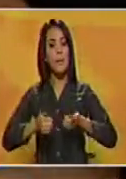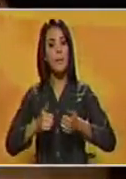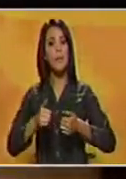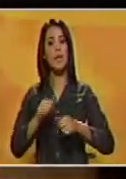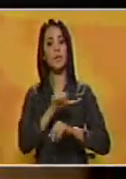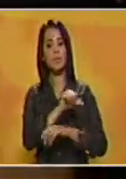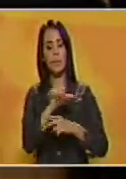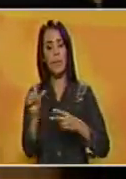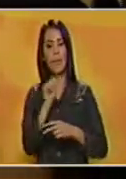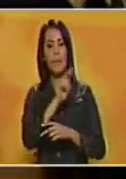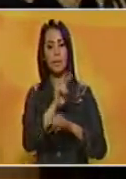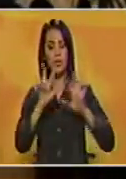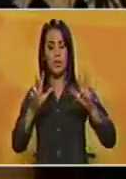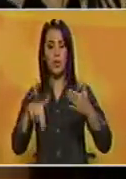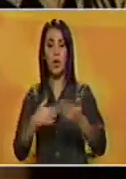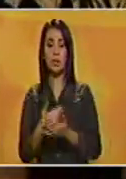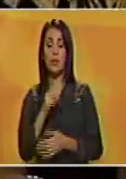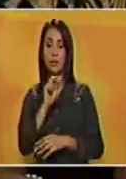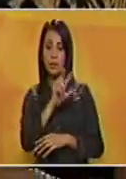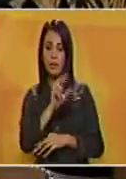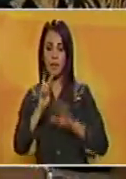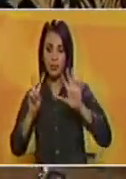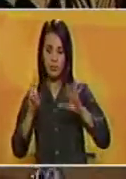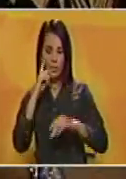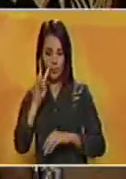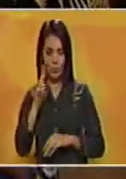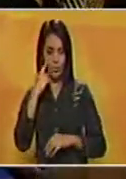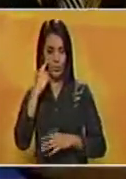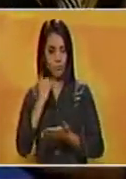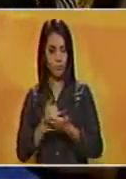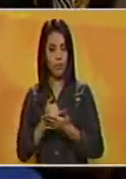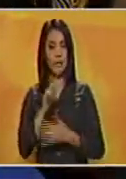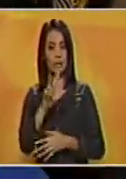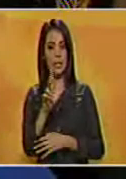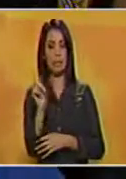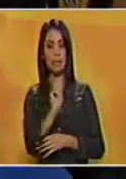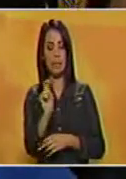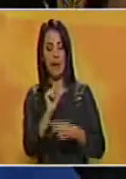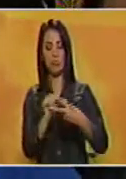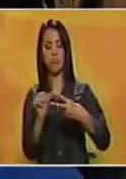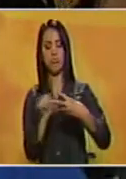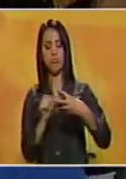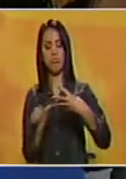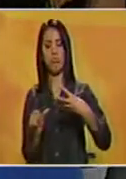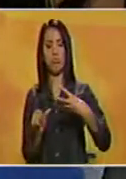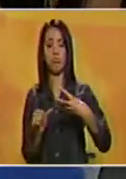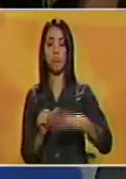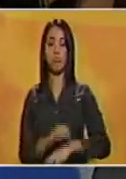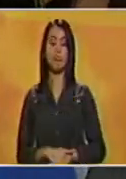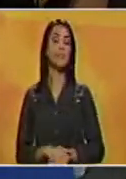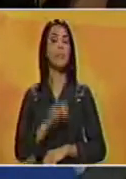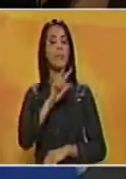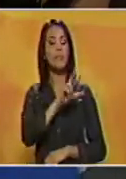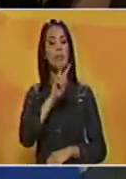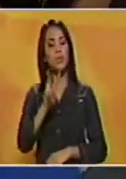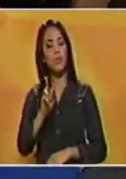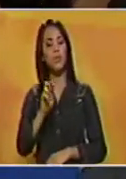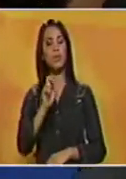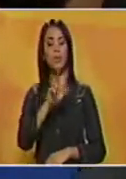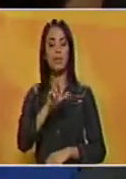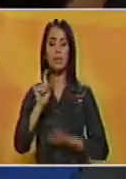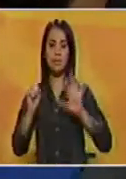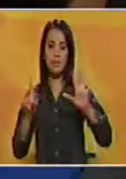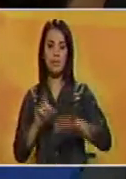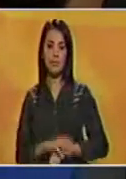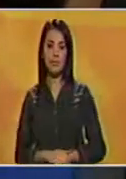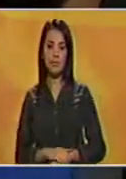semana 28 y hasta la 32, le corresponde el chequeo cada 3 semanas. A partir de la 32 y hasta la 36, cada 2. Y